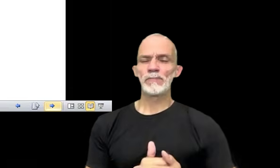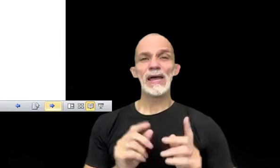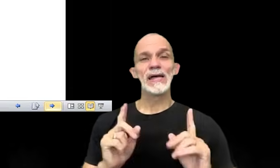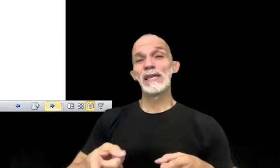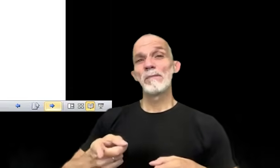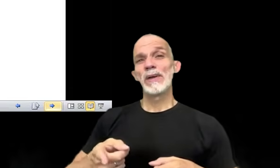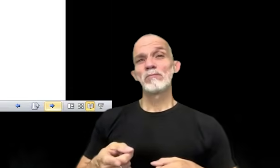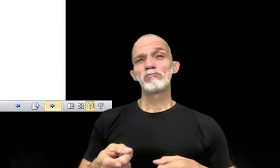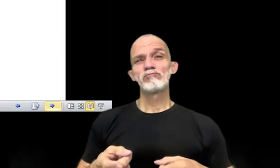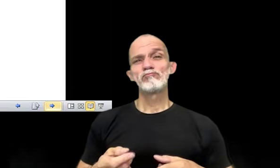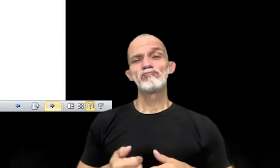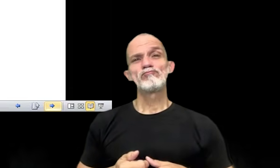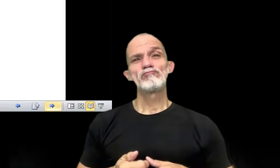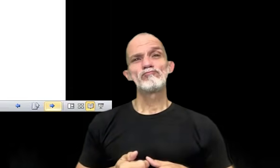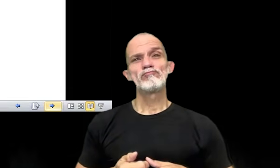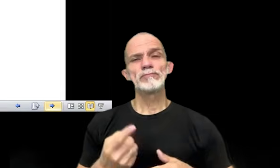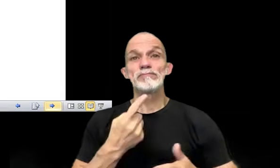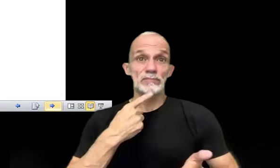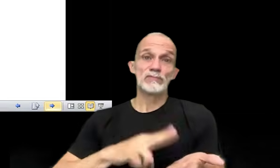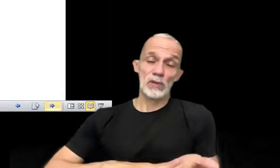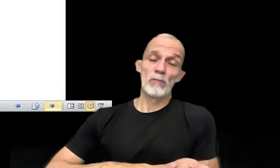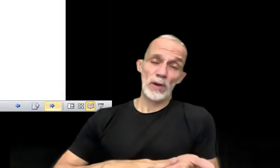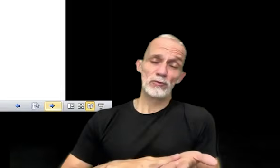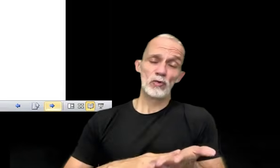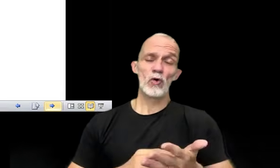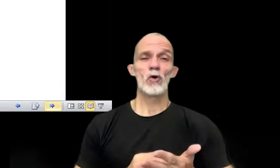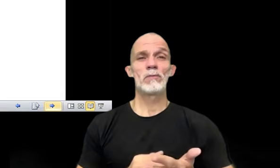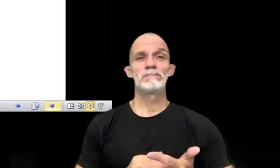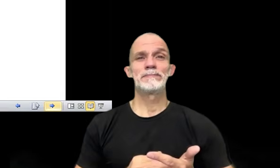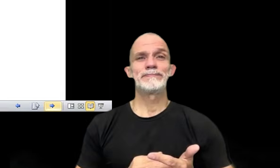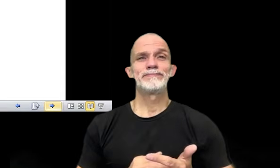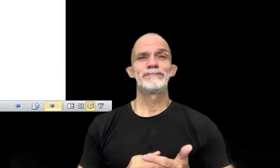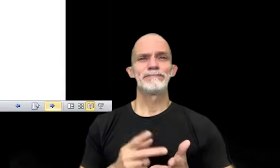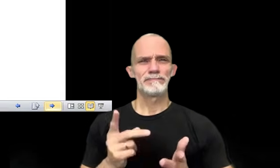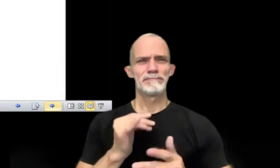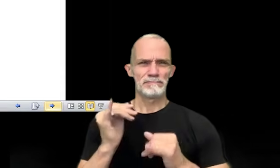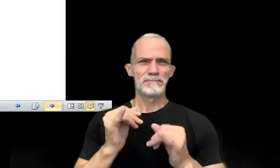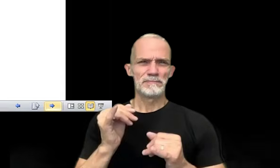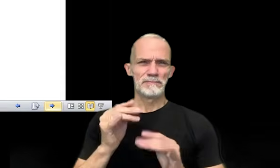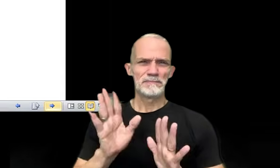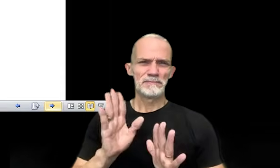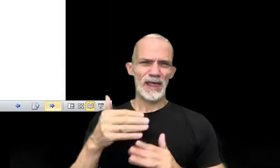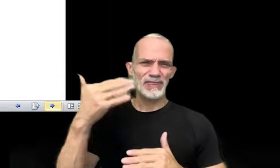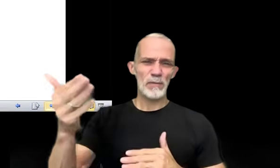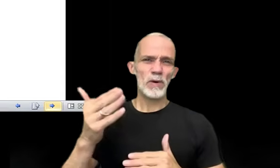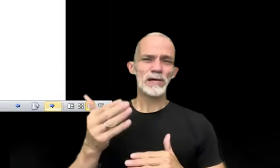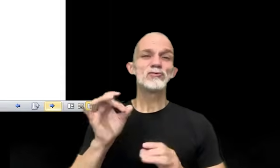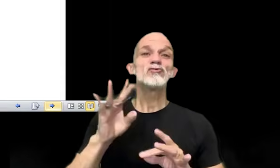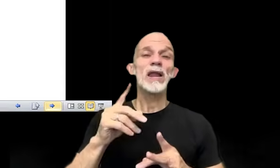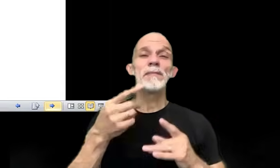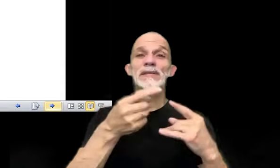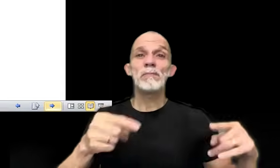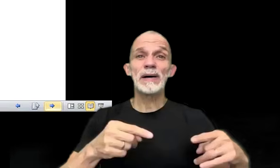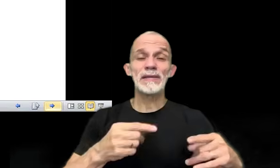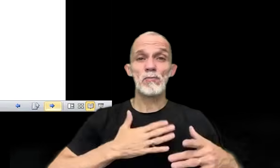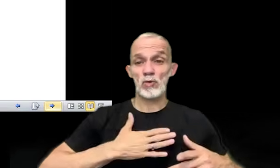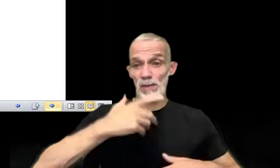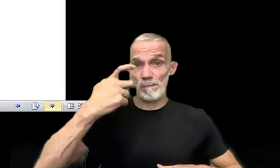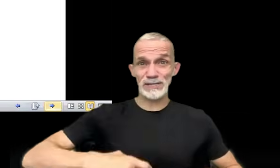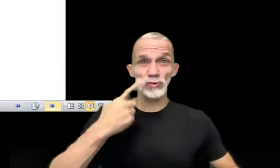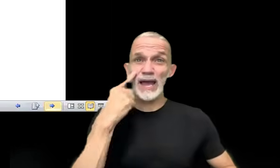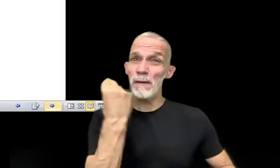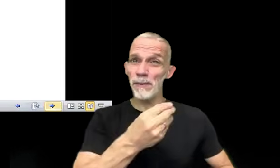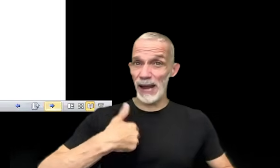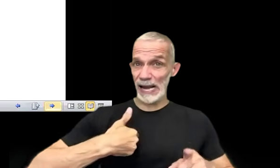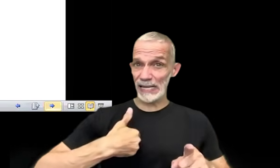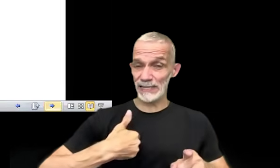También sí, es un impuesto que, como vamos a ver más adelante, no solo alcanza patrimonio de personas